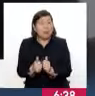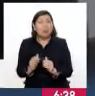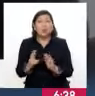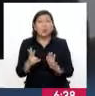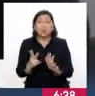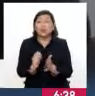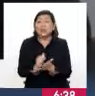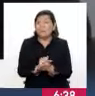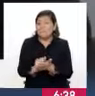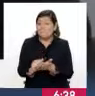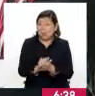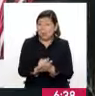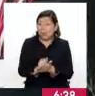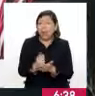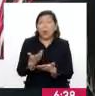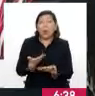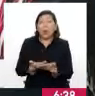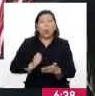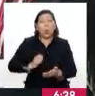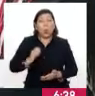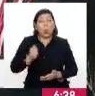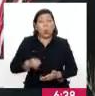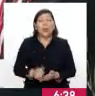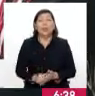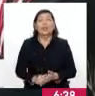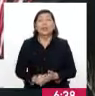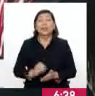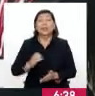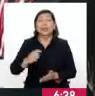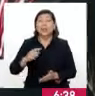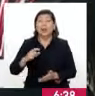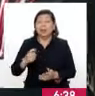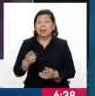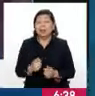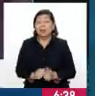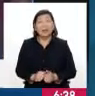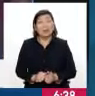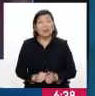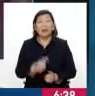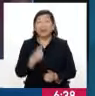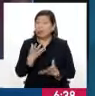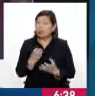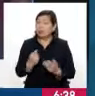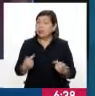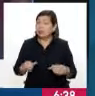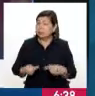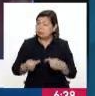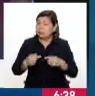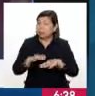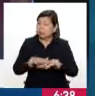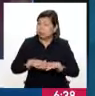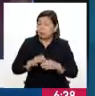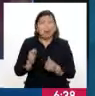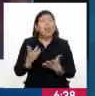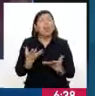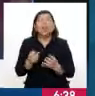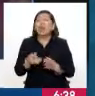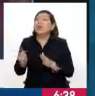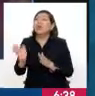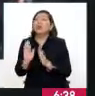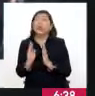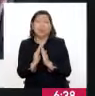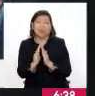18 meses que le impuso el juez supremo Juan Carlos Checkley. El exmandatario desea afrontar las investigaciones en libertad, por